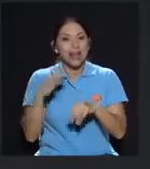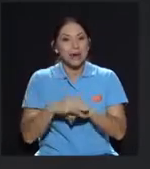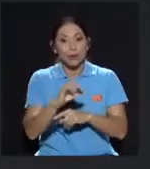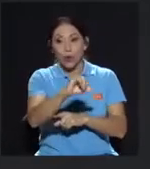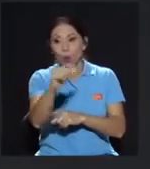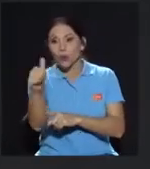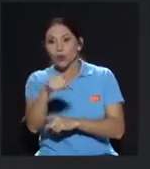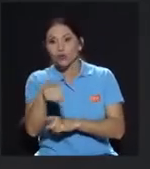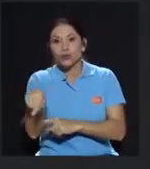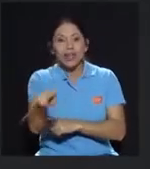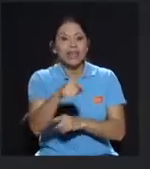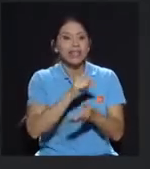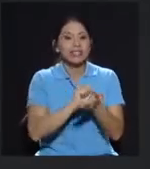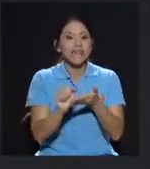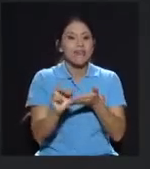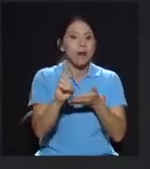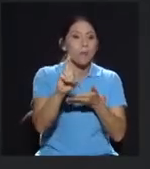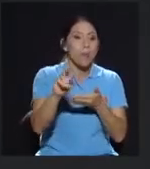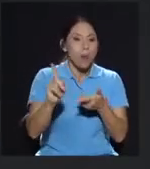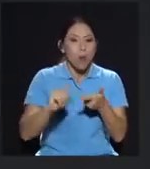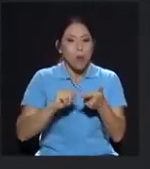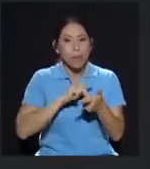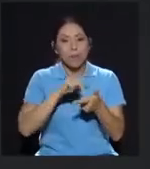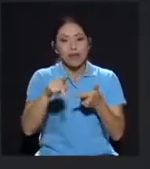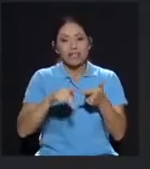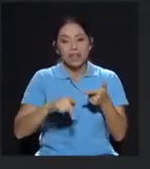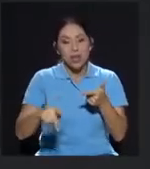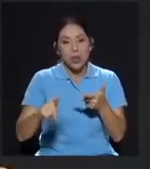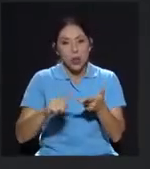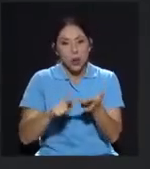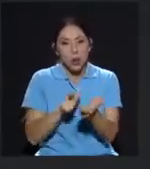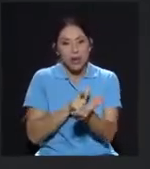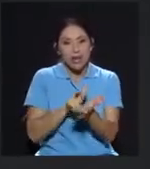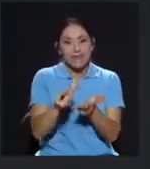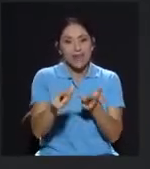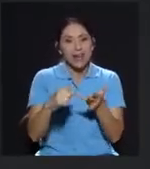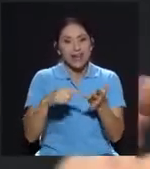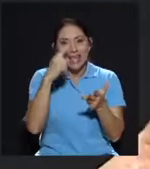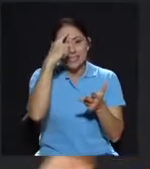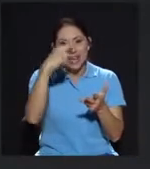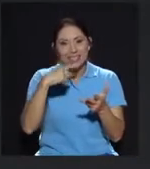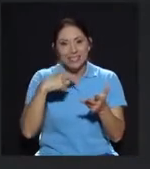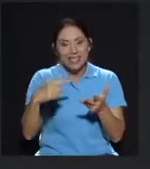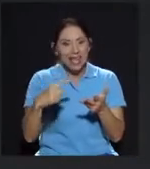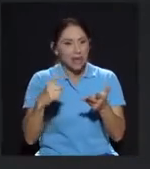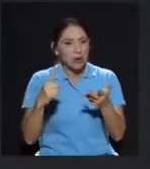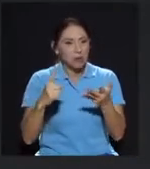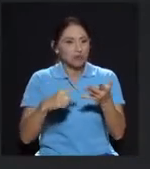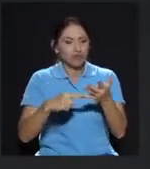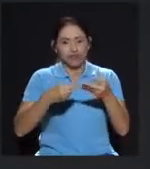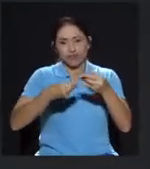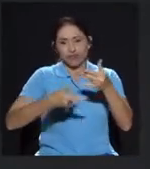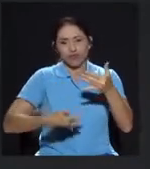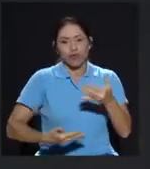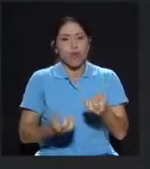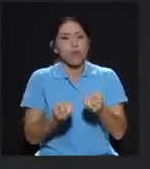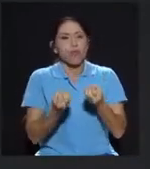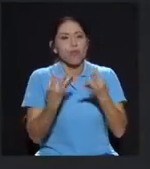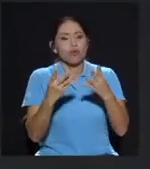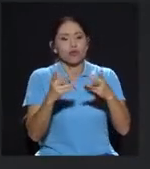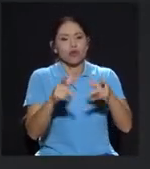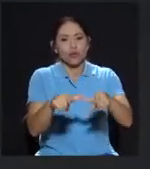desde pérez zeledón de liberia de zarcero desde muchas poblaciones fuera del área metropolitana